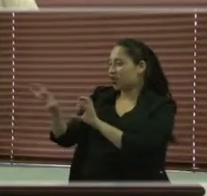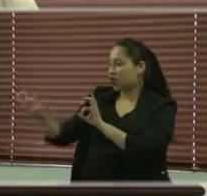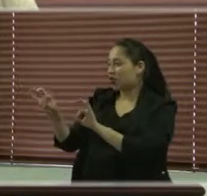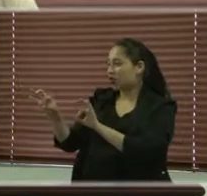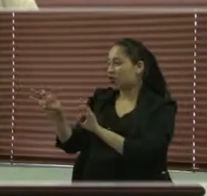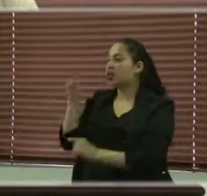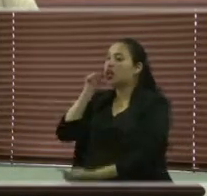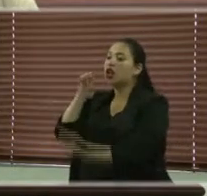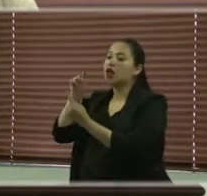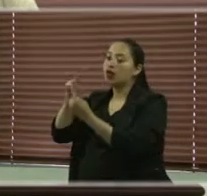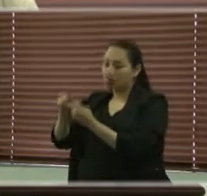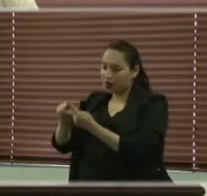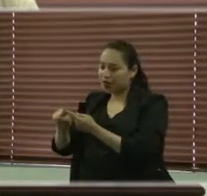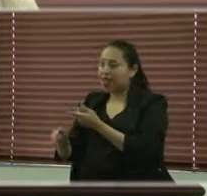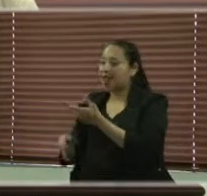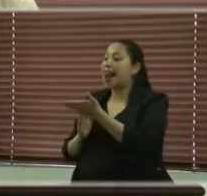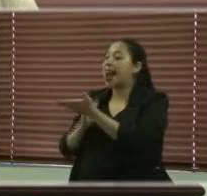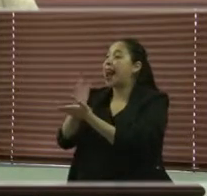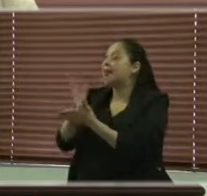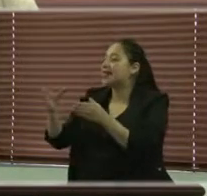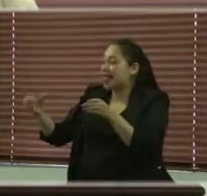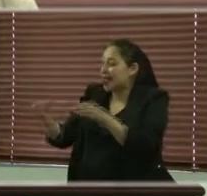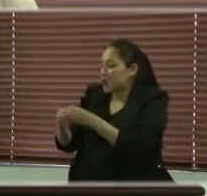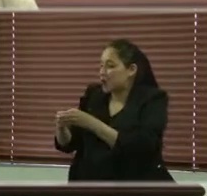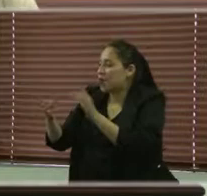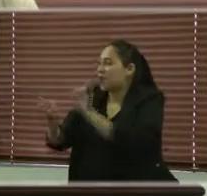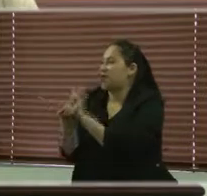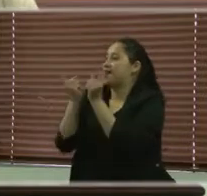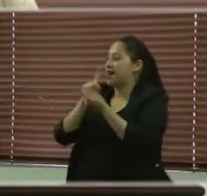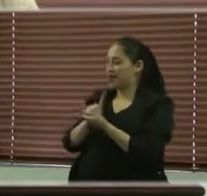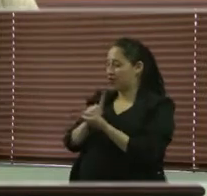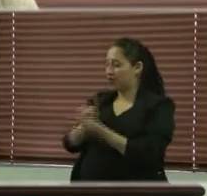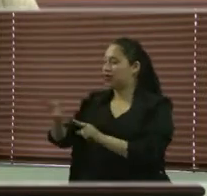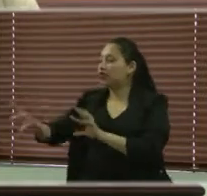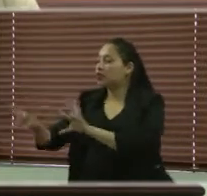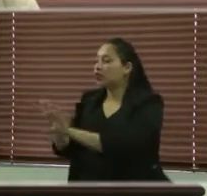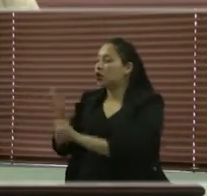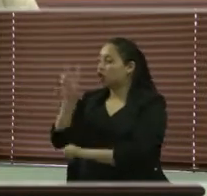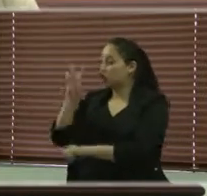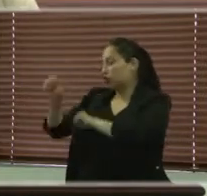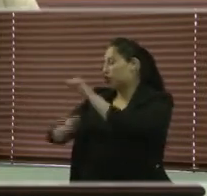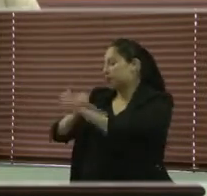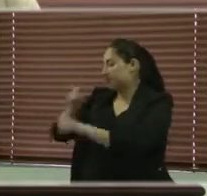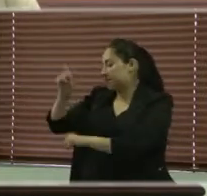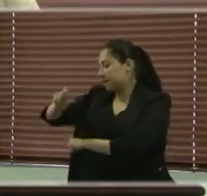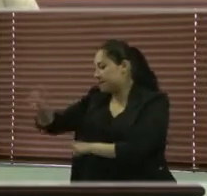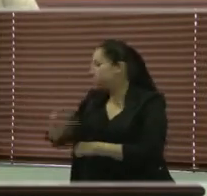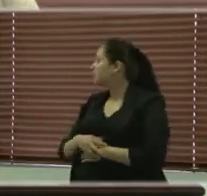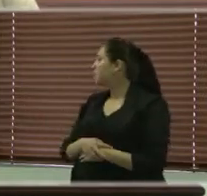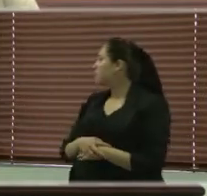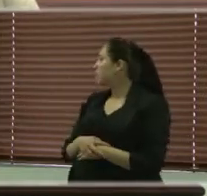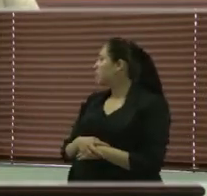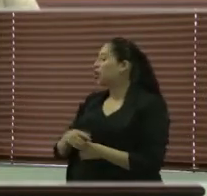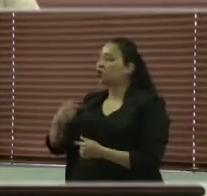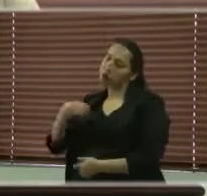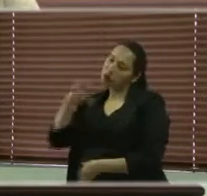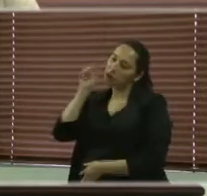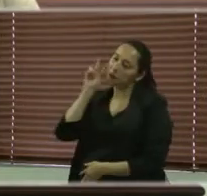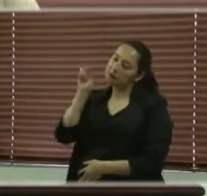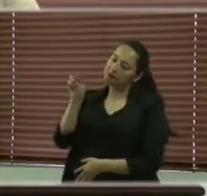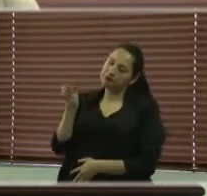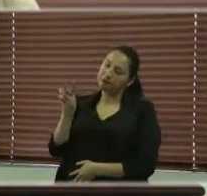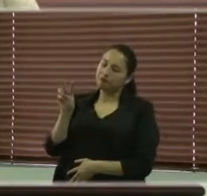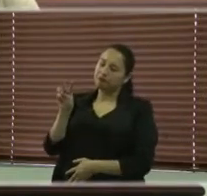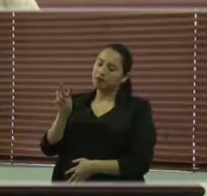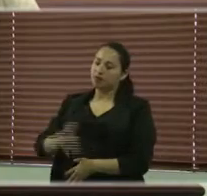miembros cambien cada dos años no Entonces se eligen nueve miembros cada dos años y digamos lo que yo he visto de